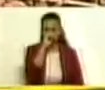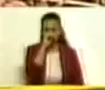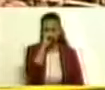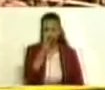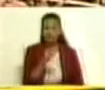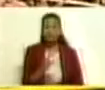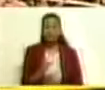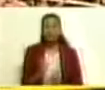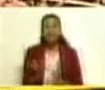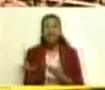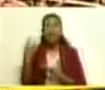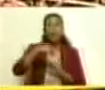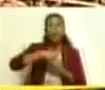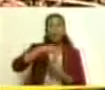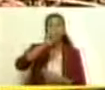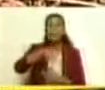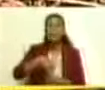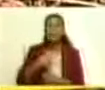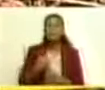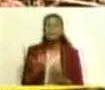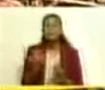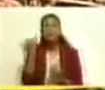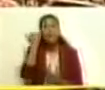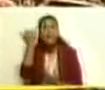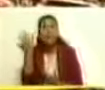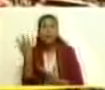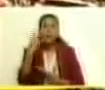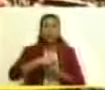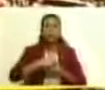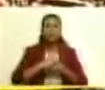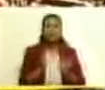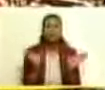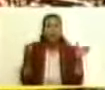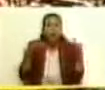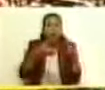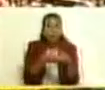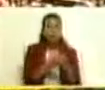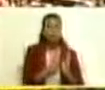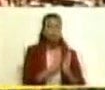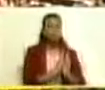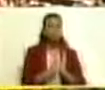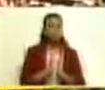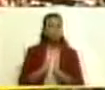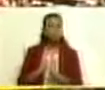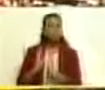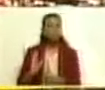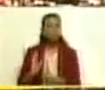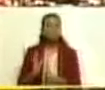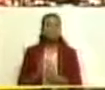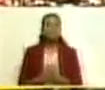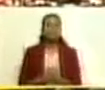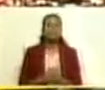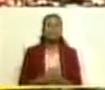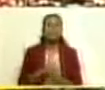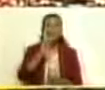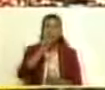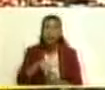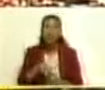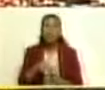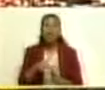Y que se incorpore, se organice y